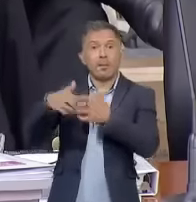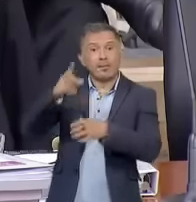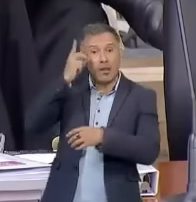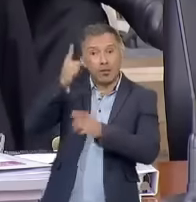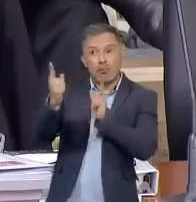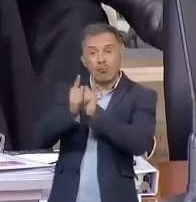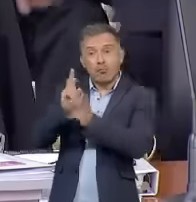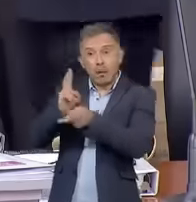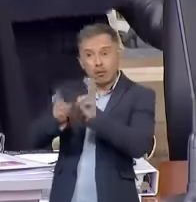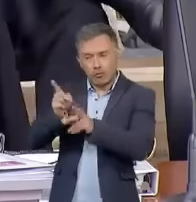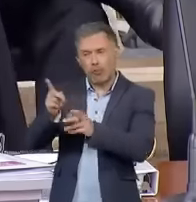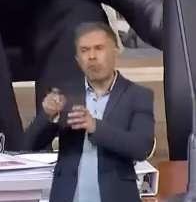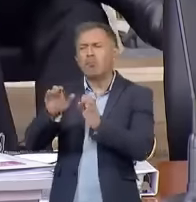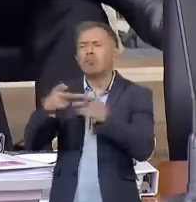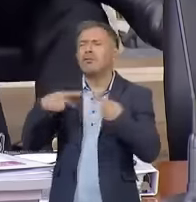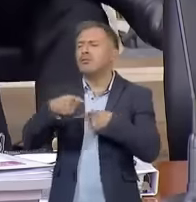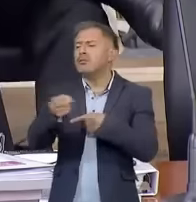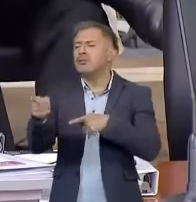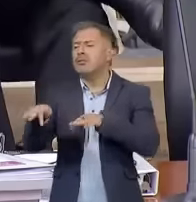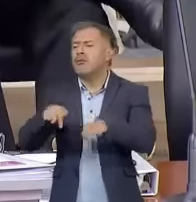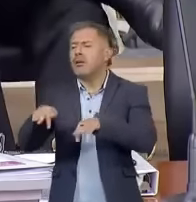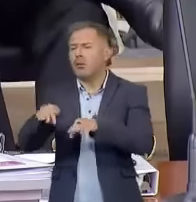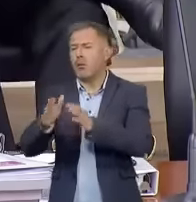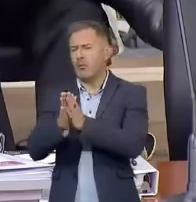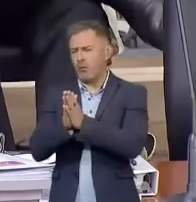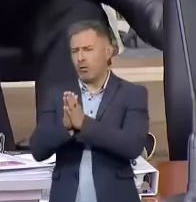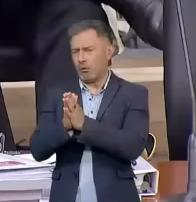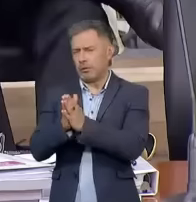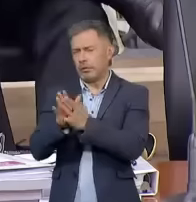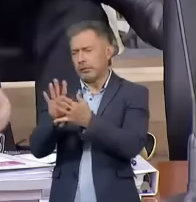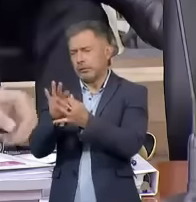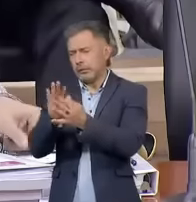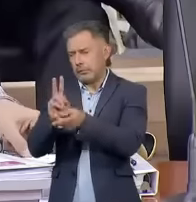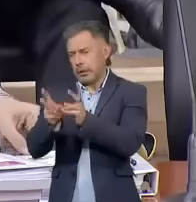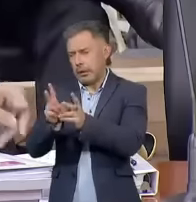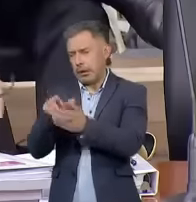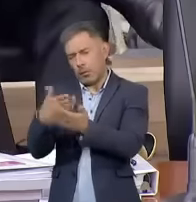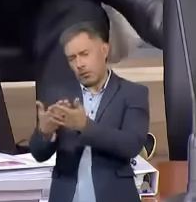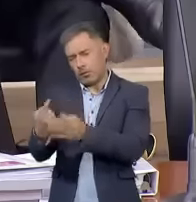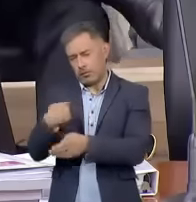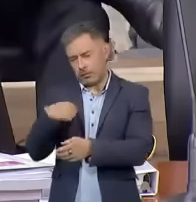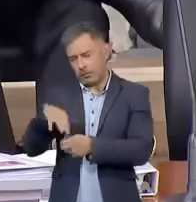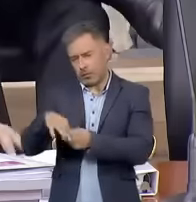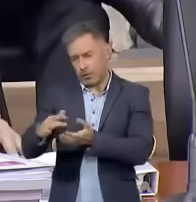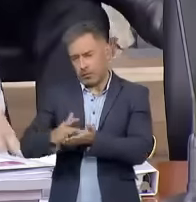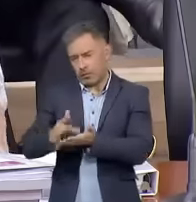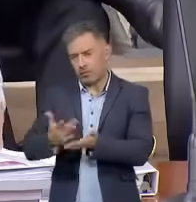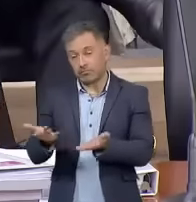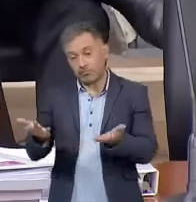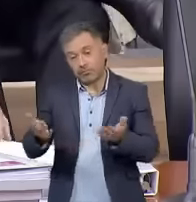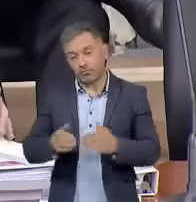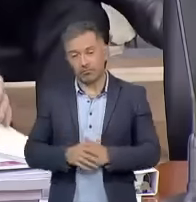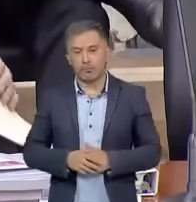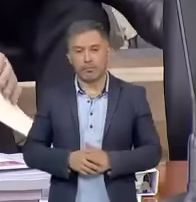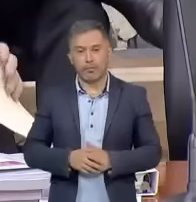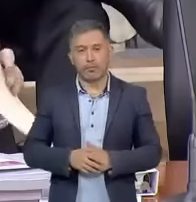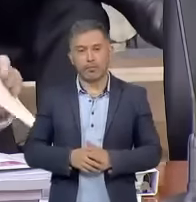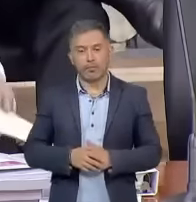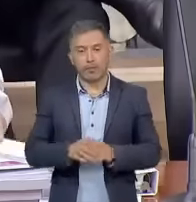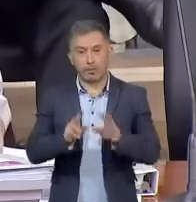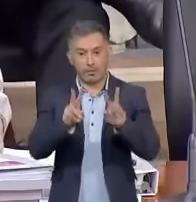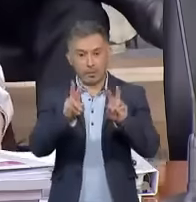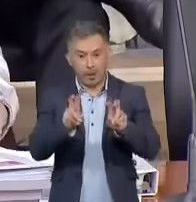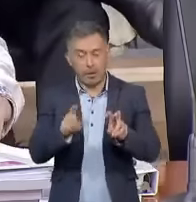trabajadores de que voten por ella bueno no dejaremos de alzar la voz frente a estas cosas